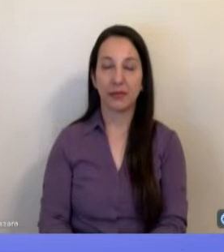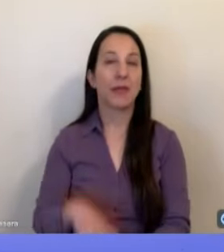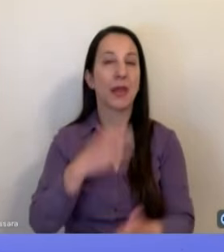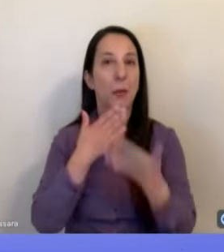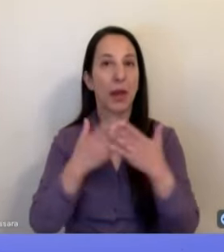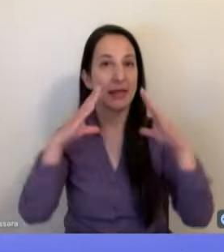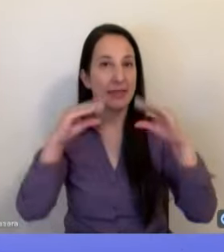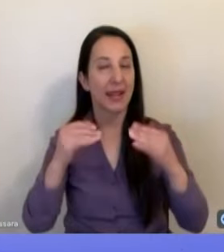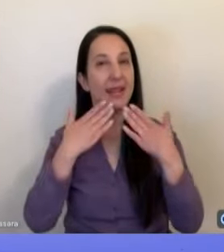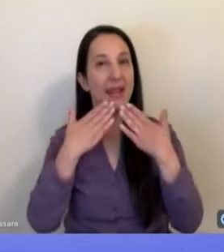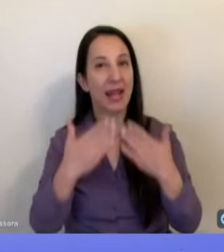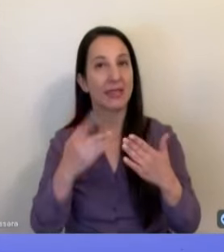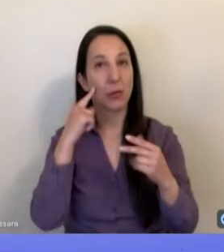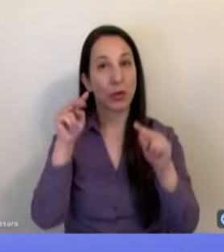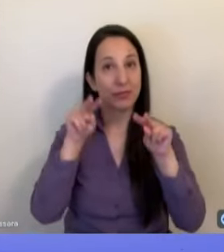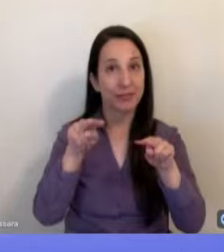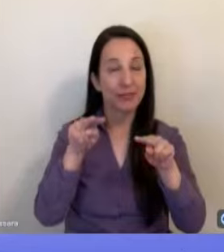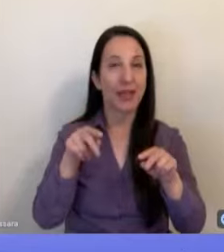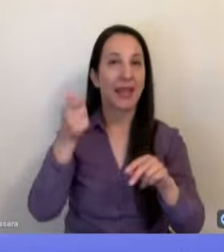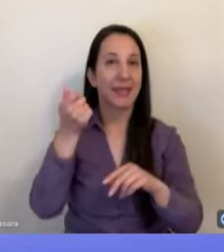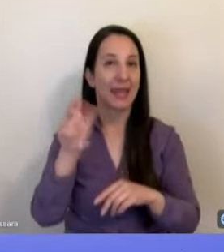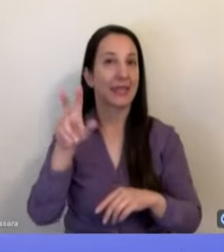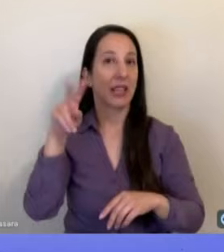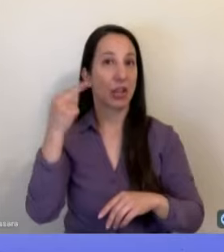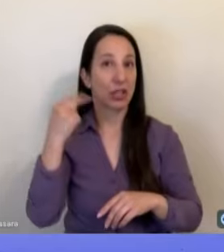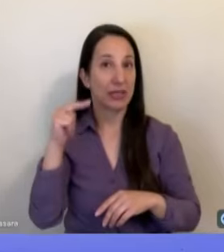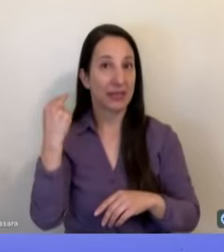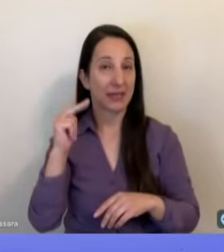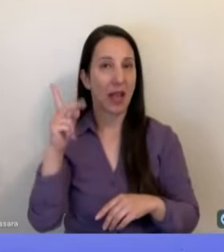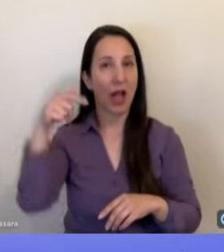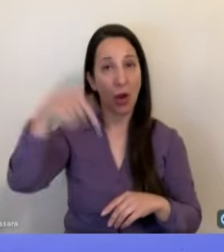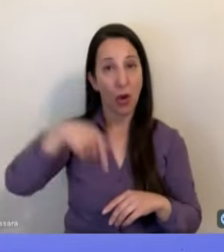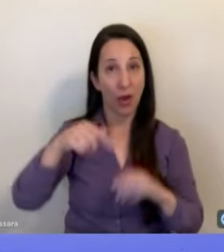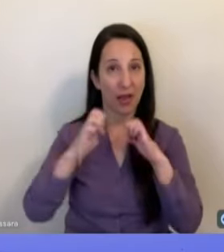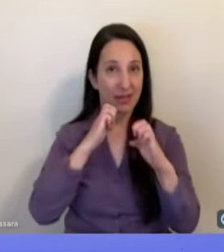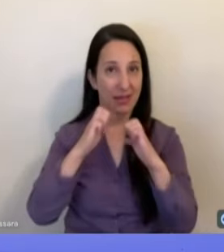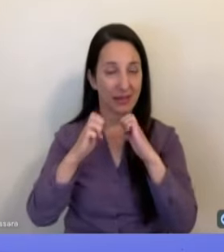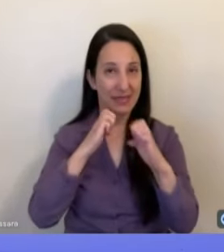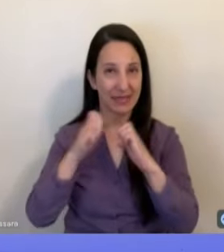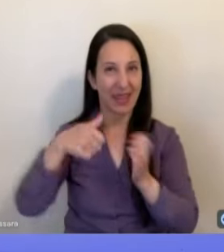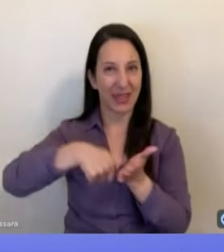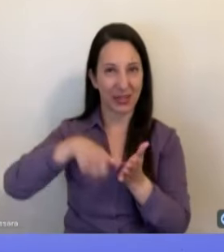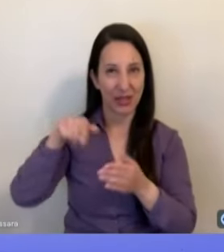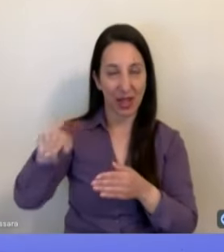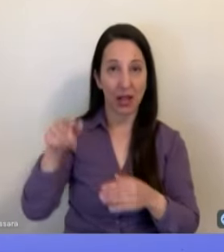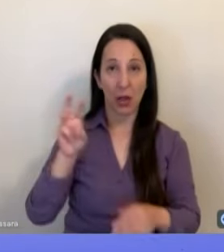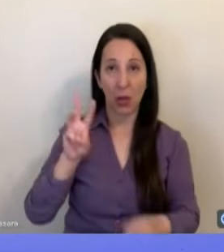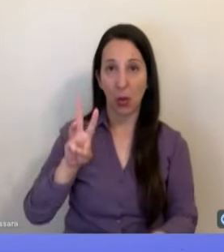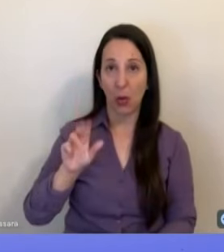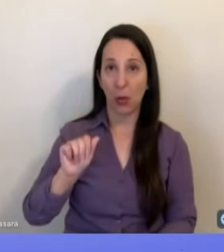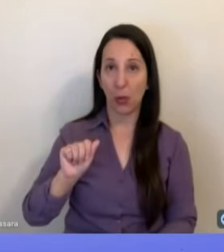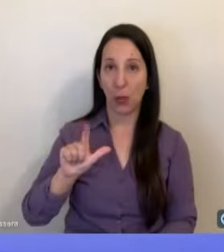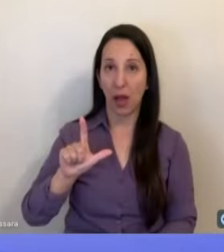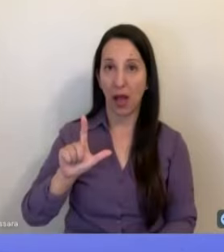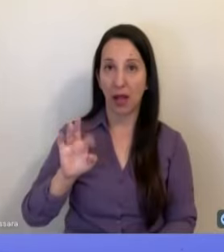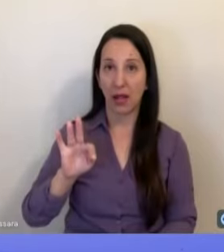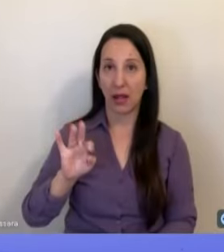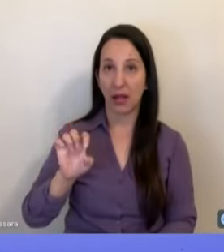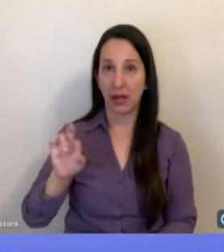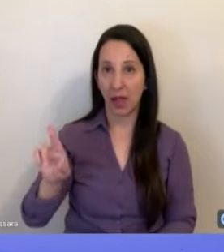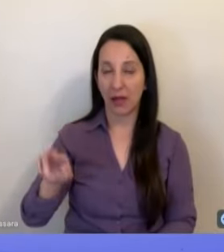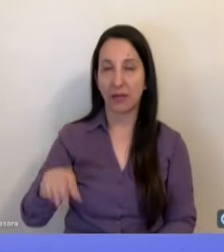Gracias por acompañarnos en 13 Noticias. Hoy en Análisis 13 Electoral, don Walter Hernández Juárez es el invitado de